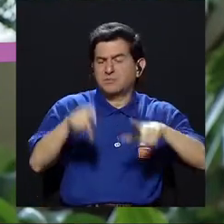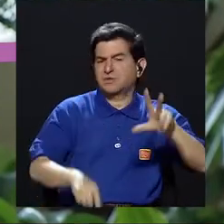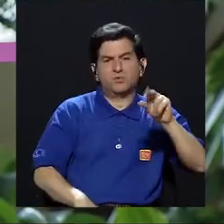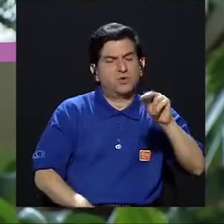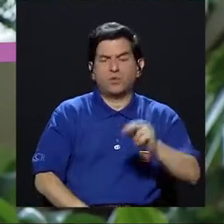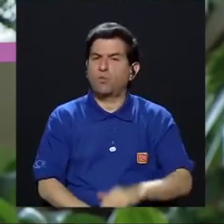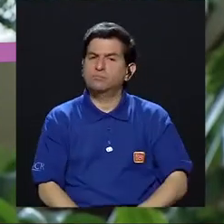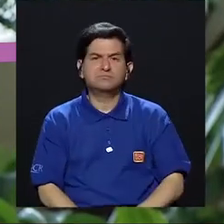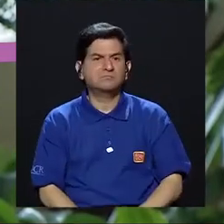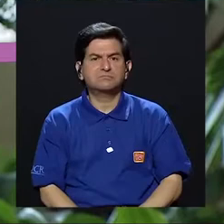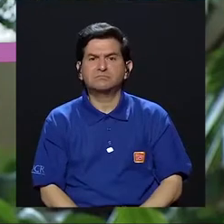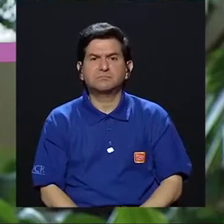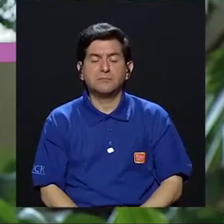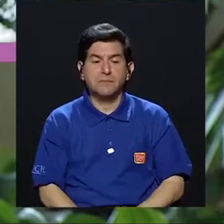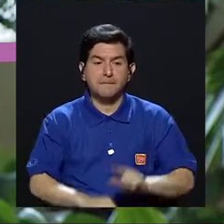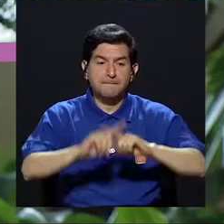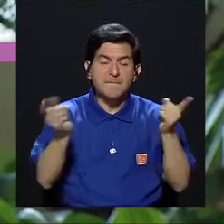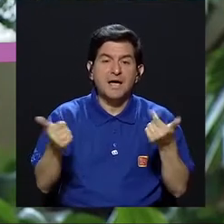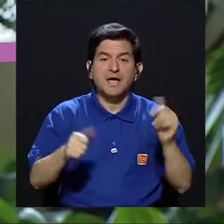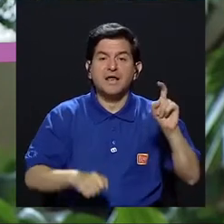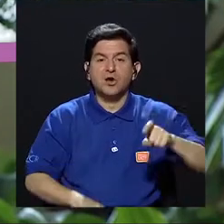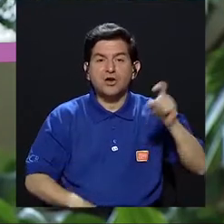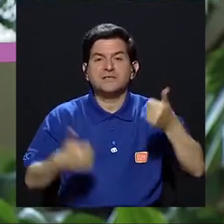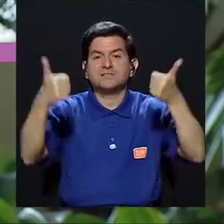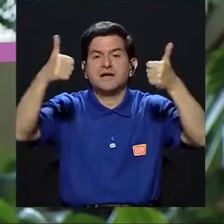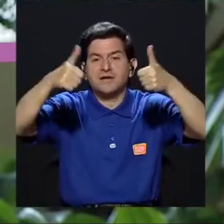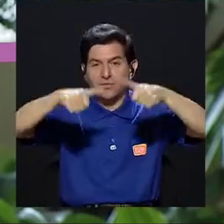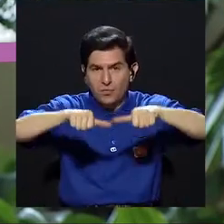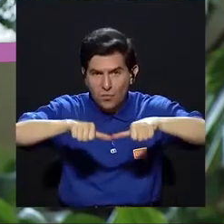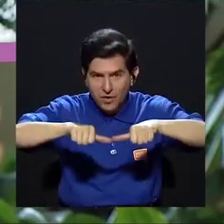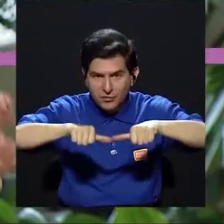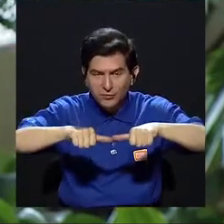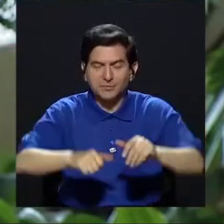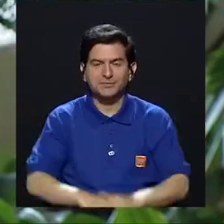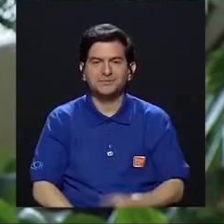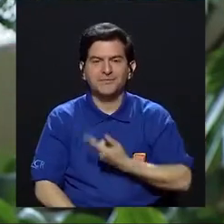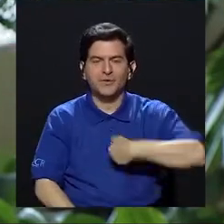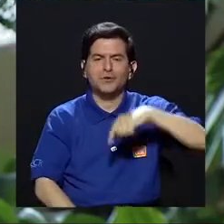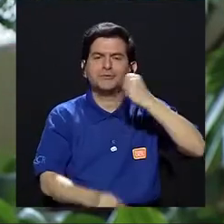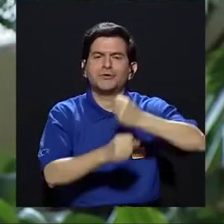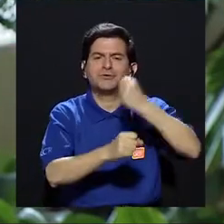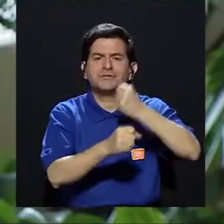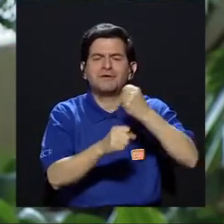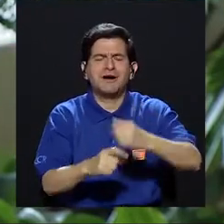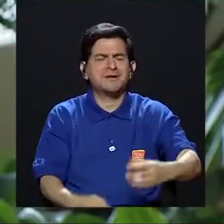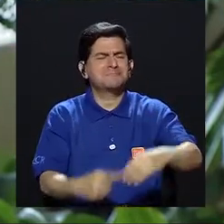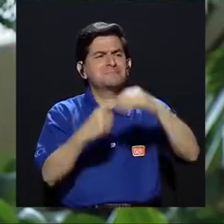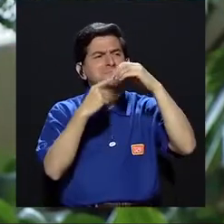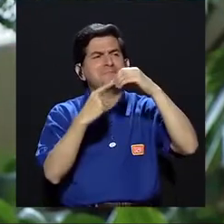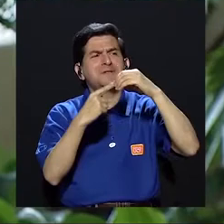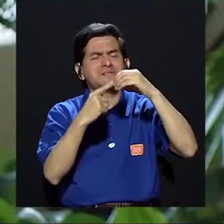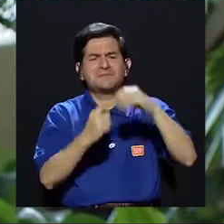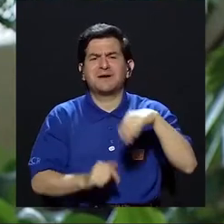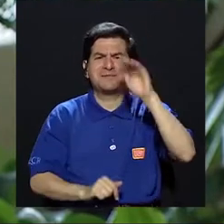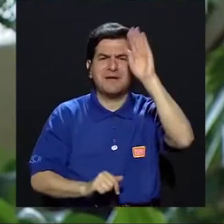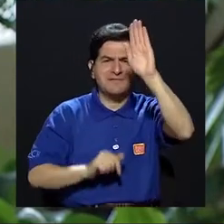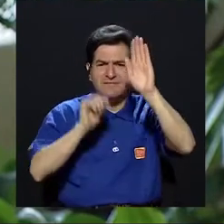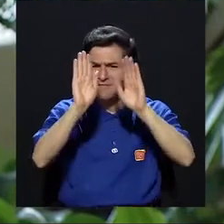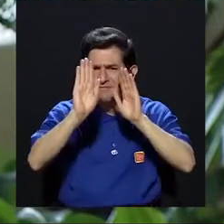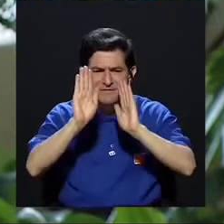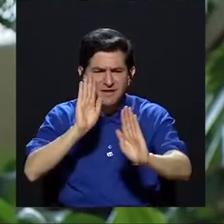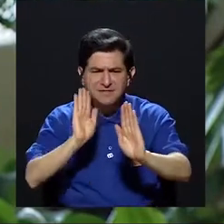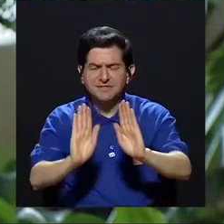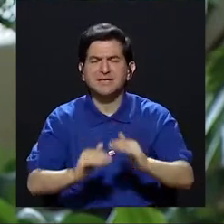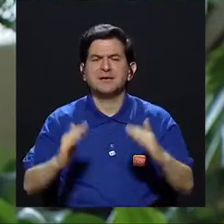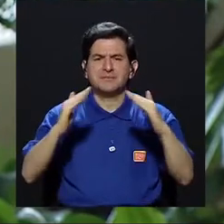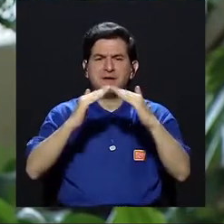otro. Pero además hay que llegar a un consenso, porque también nosotros trabajamos prioritariamente bajo el esquema